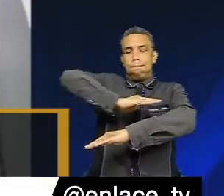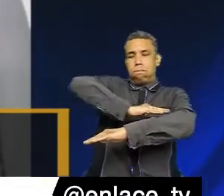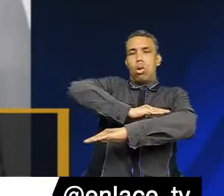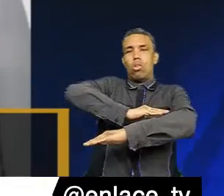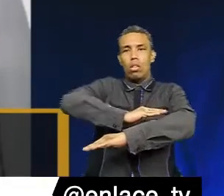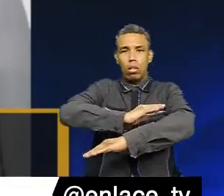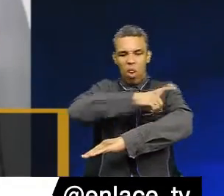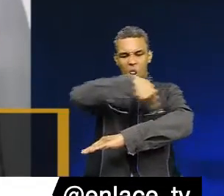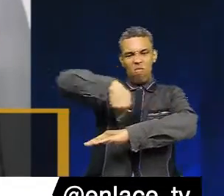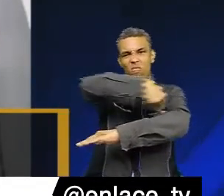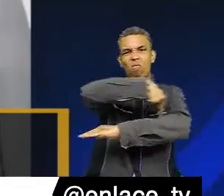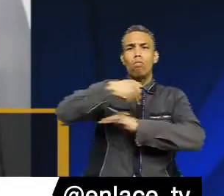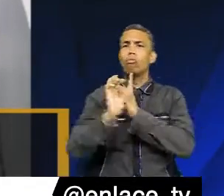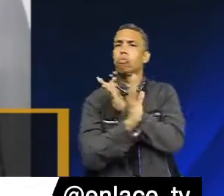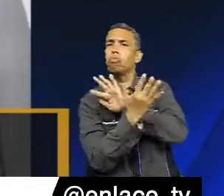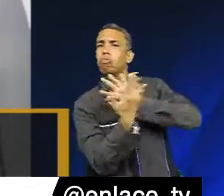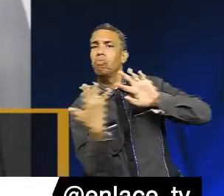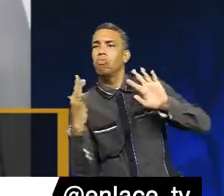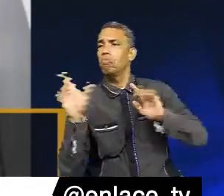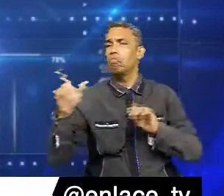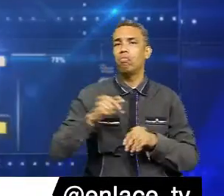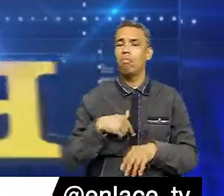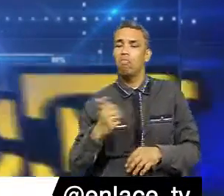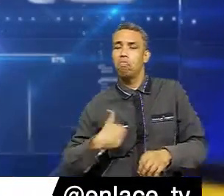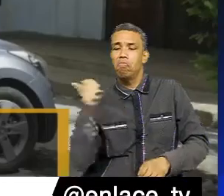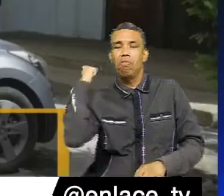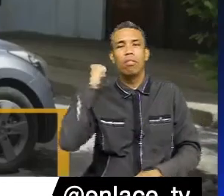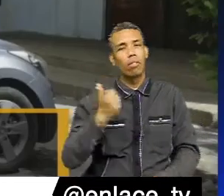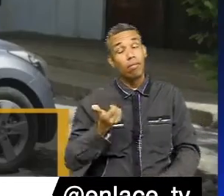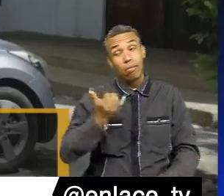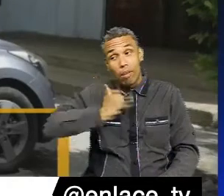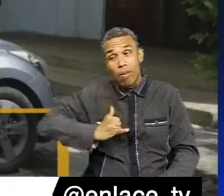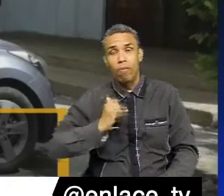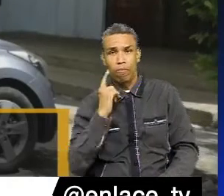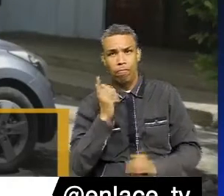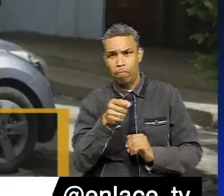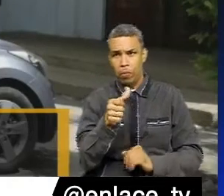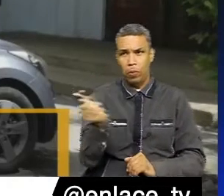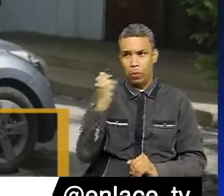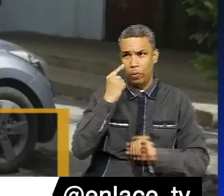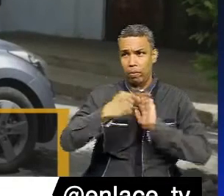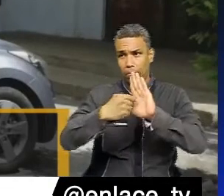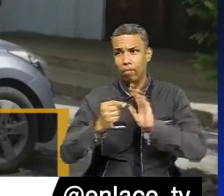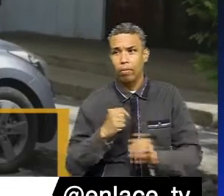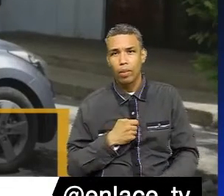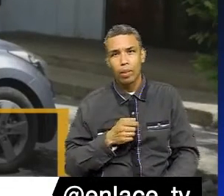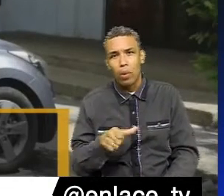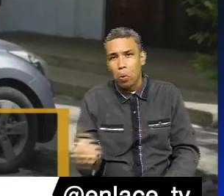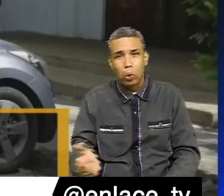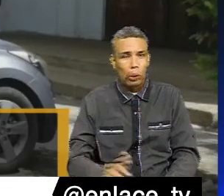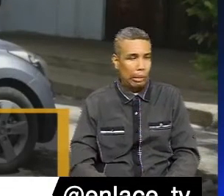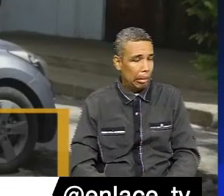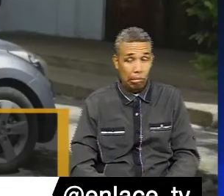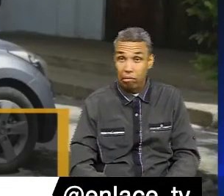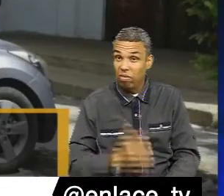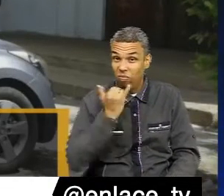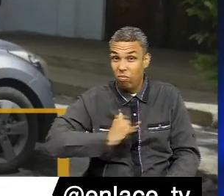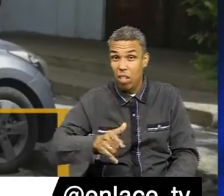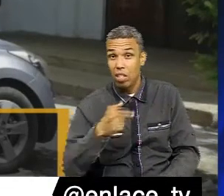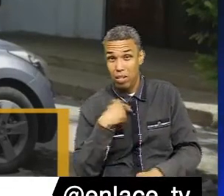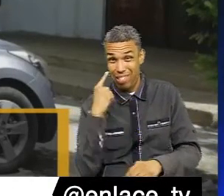que, según él, se supone es para el uso peatonal. Para continuar con el tema de movilidad, este otro vehículo fue sorprendido por